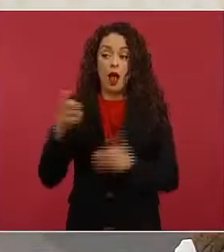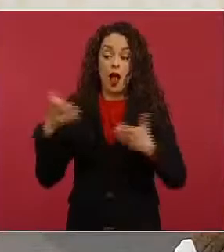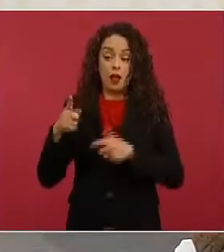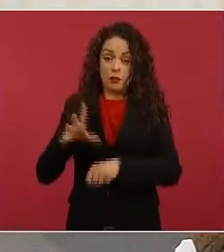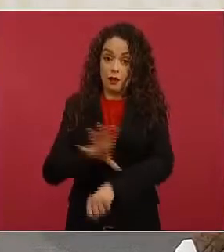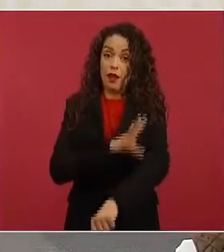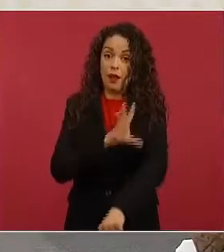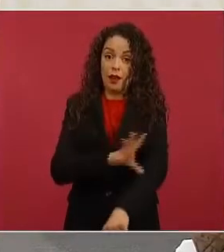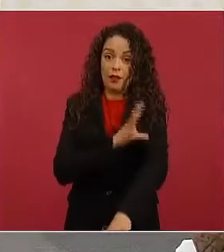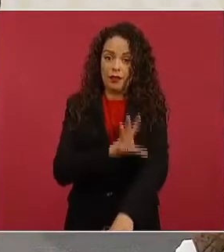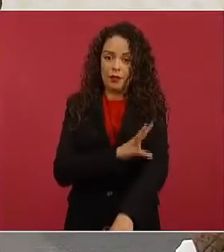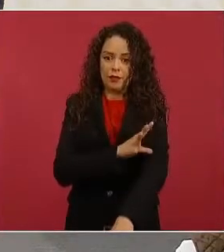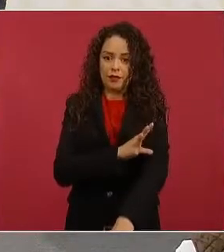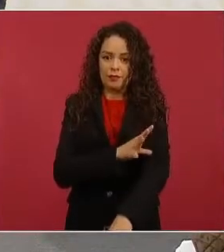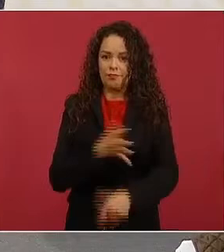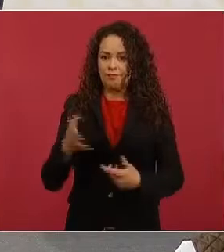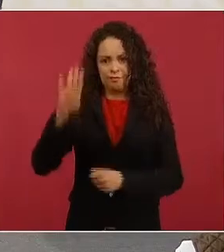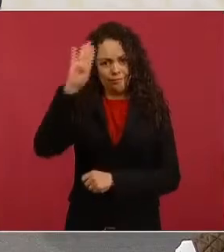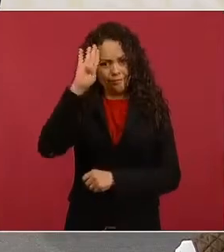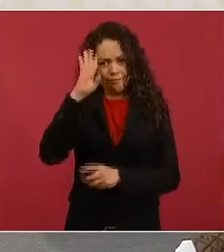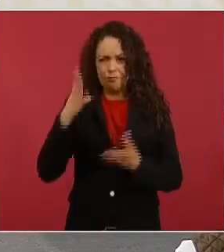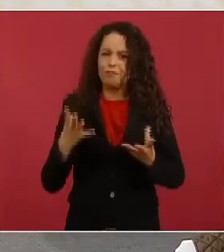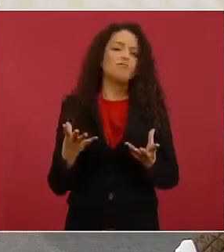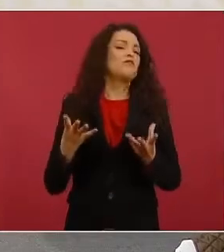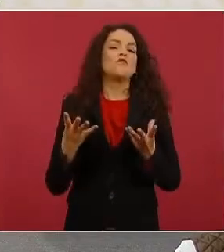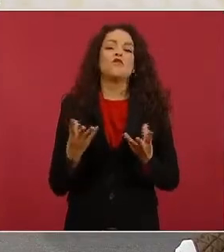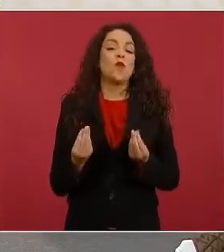es muchísimo.